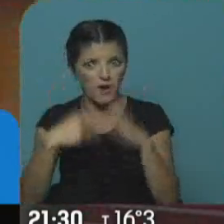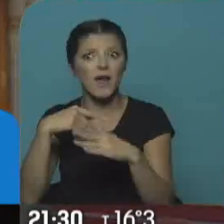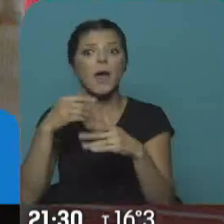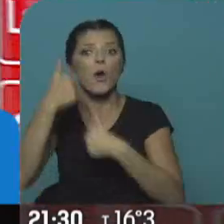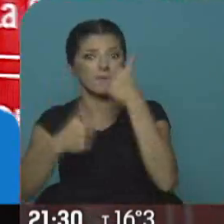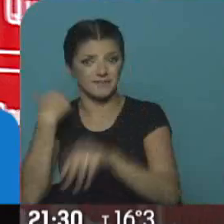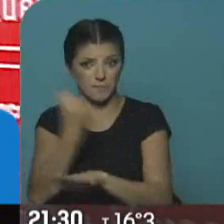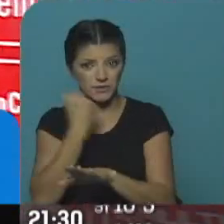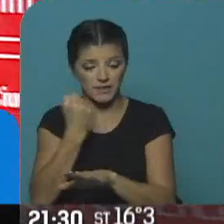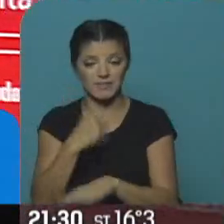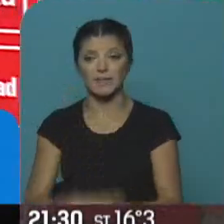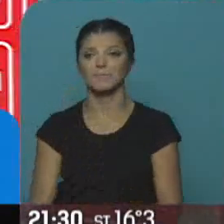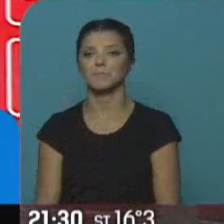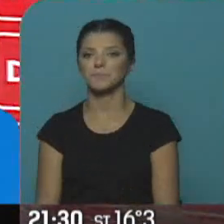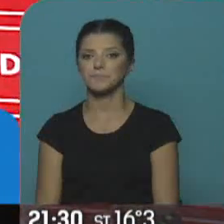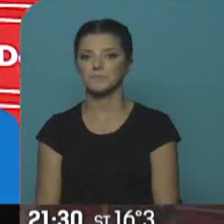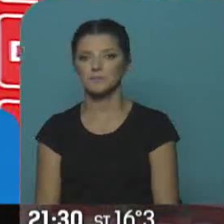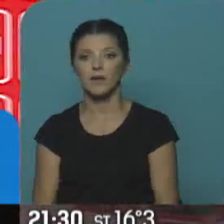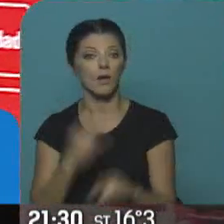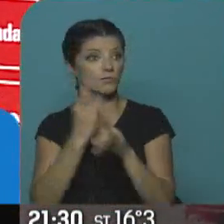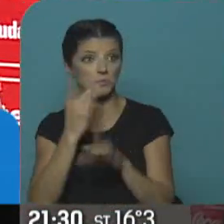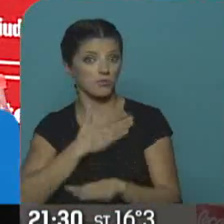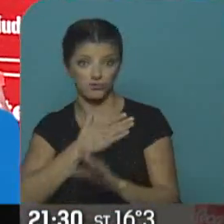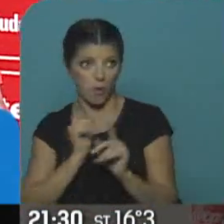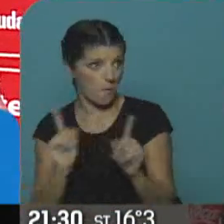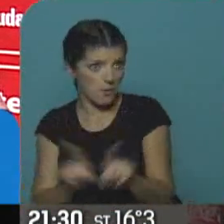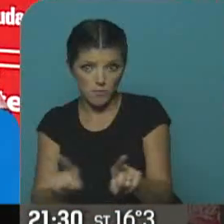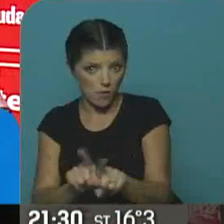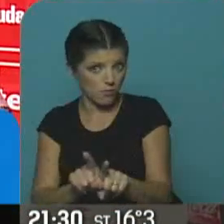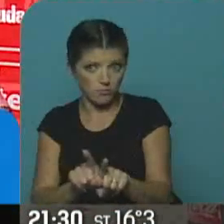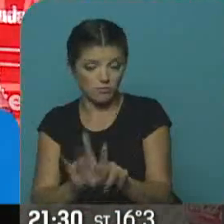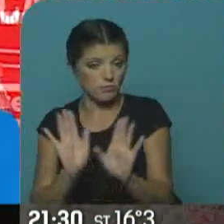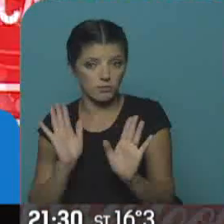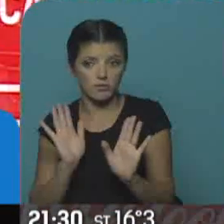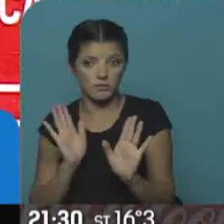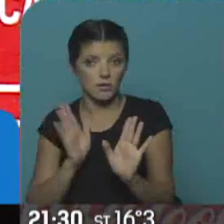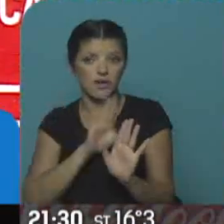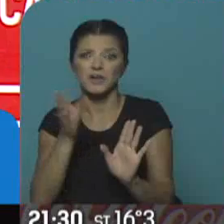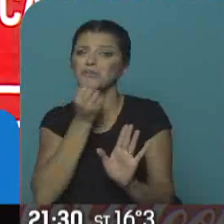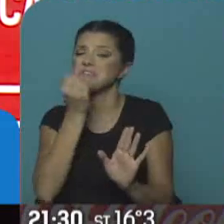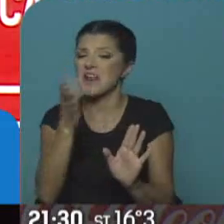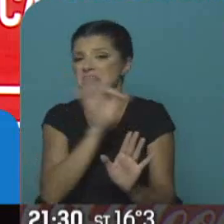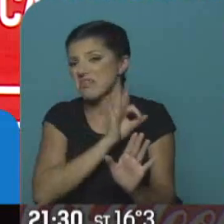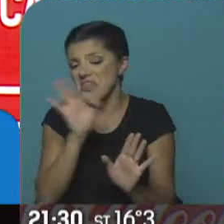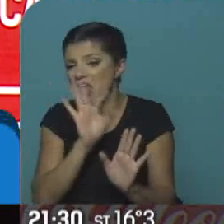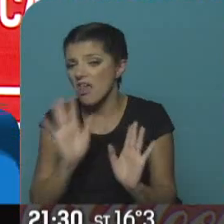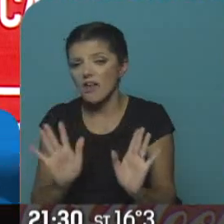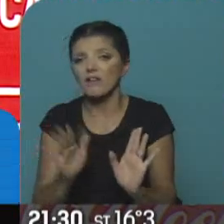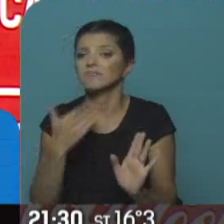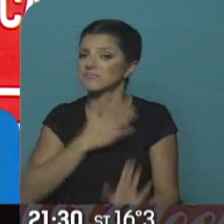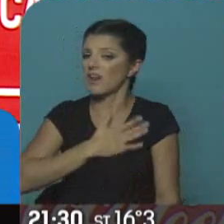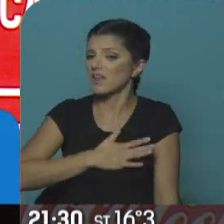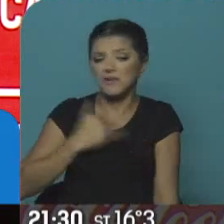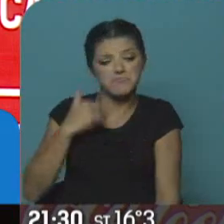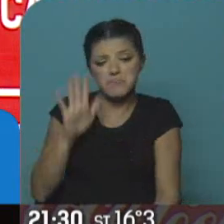importantes. Pero bueno, yo siempre me mantuve en lo mismo, que no era no declarar, en no hablar, en estar tranquilo,